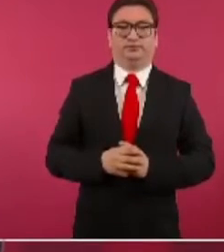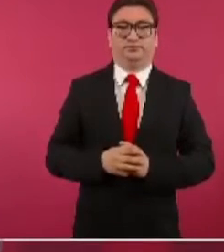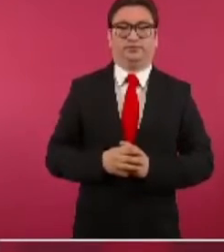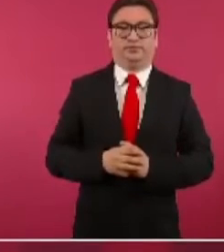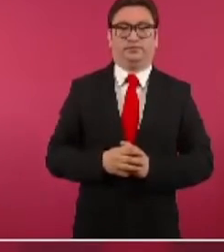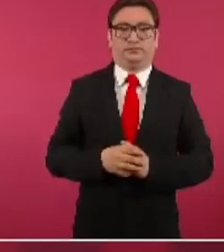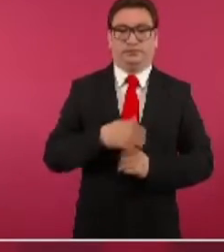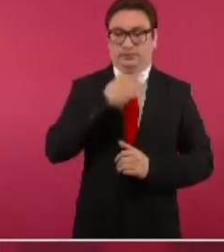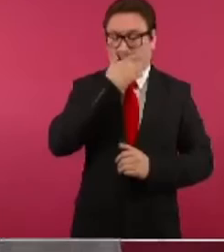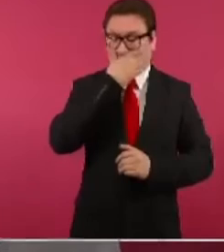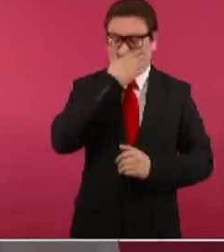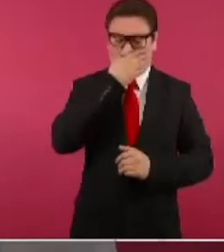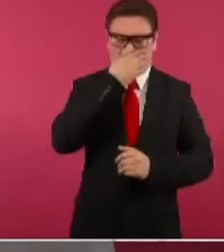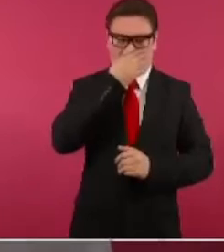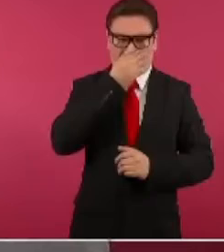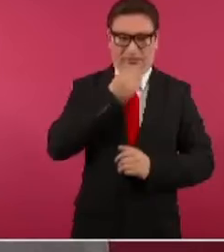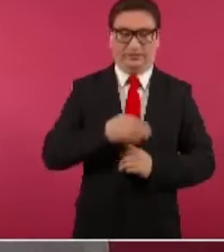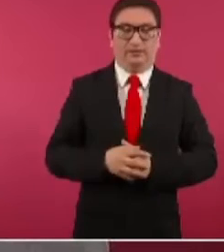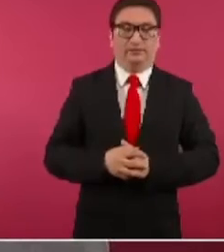si no hay